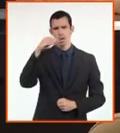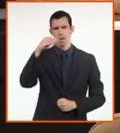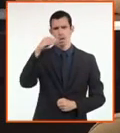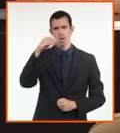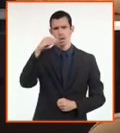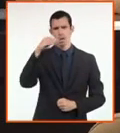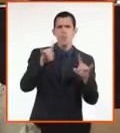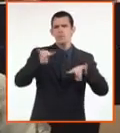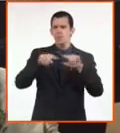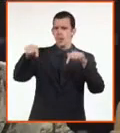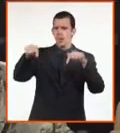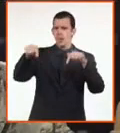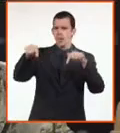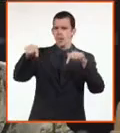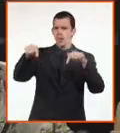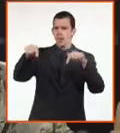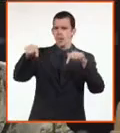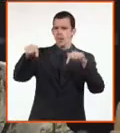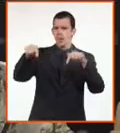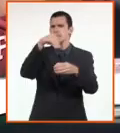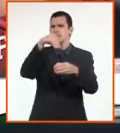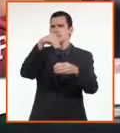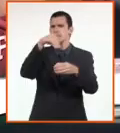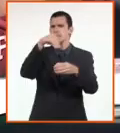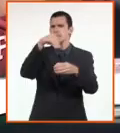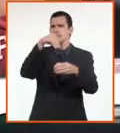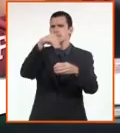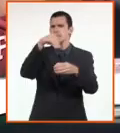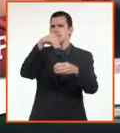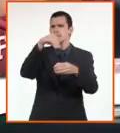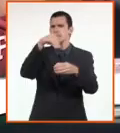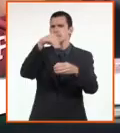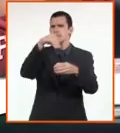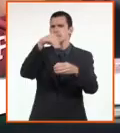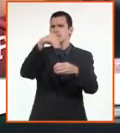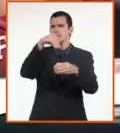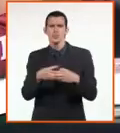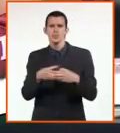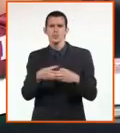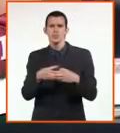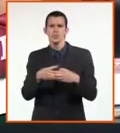procesos comunicativos, incluso encargarlos de la divulgación de